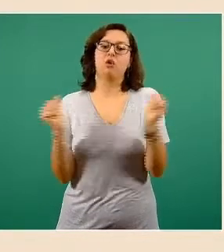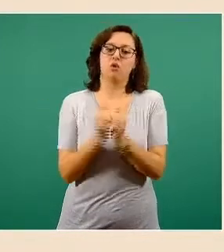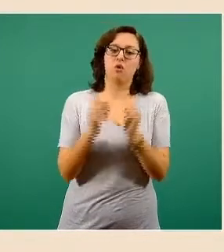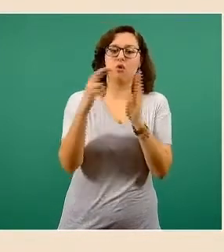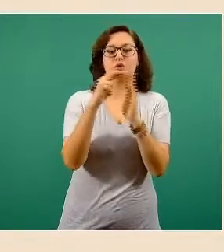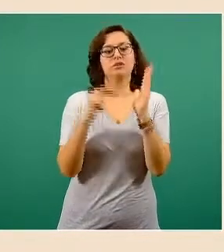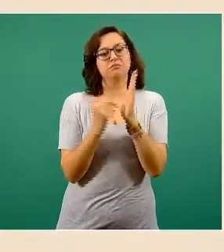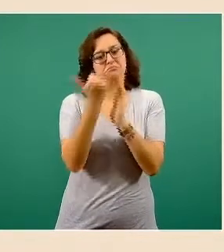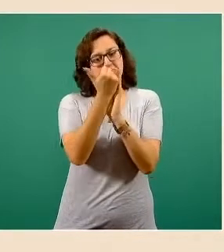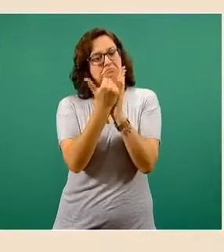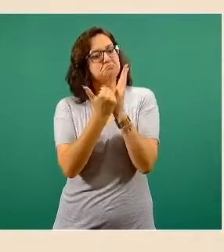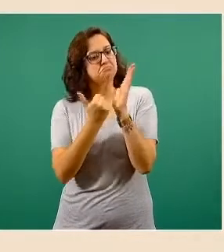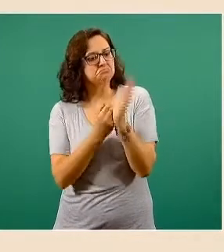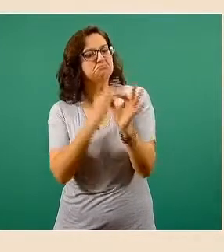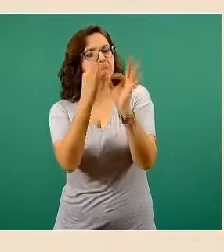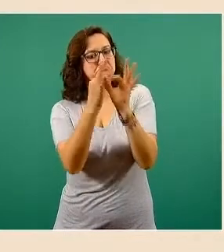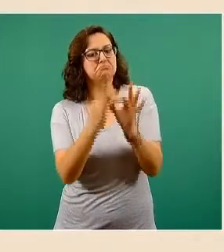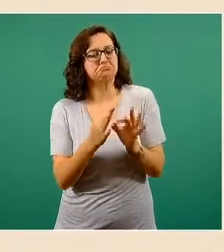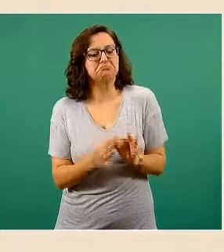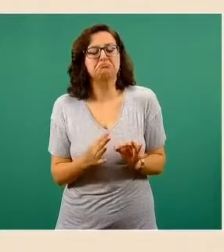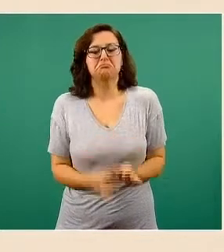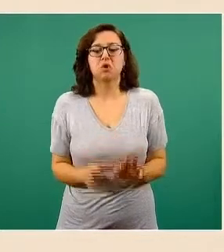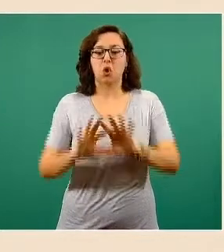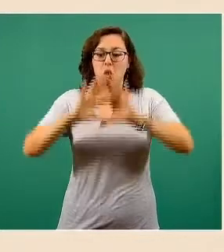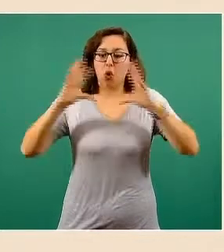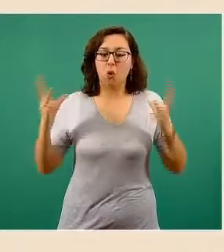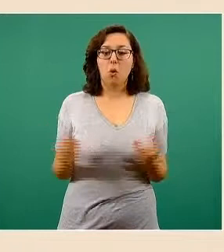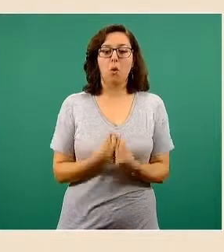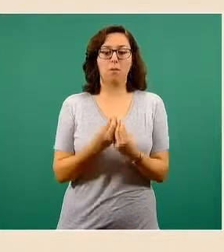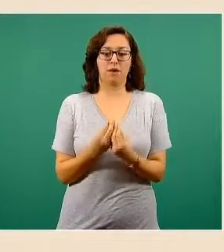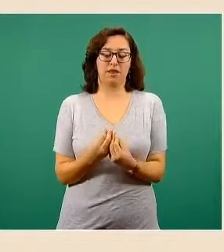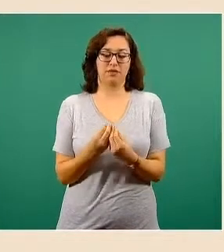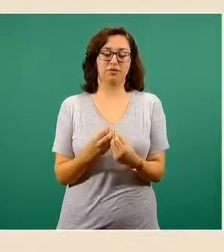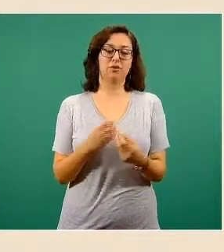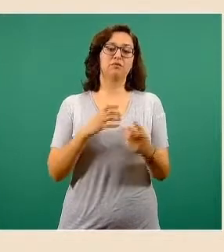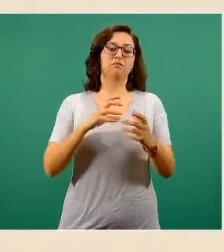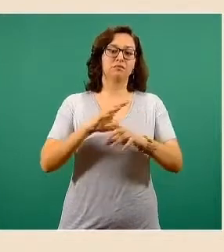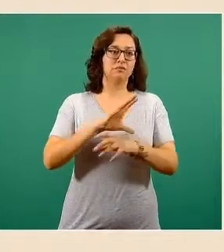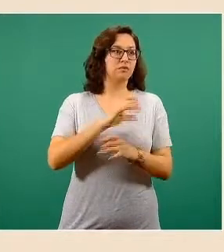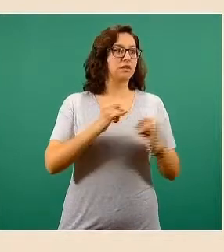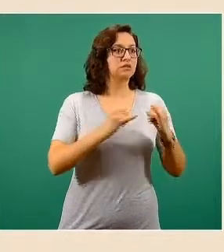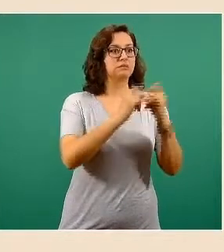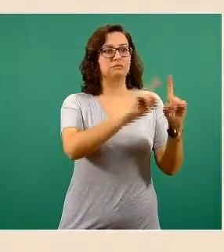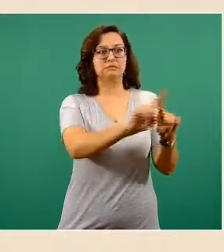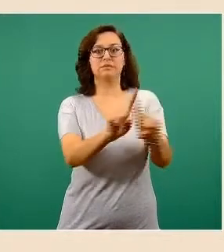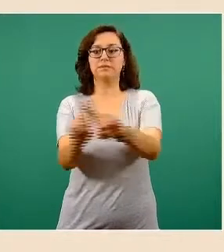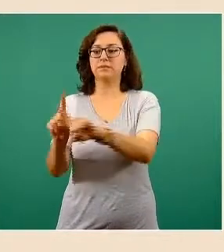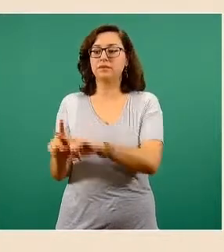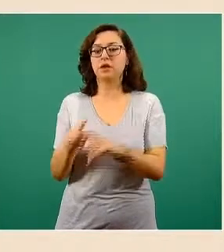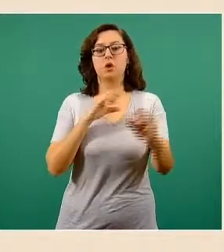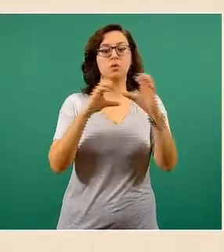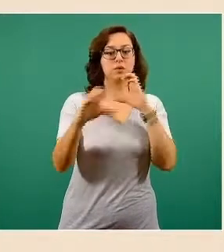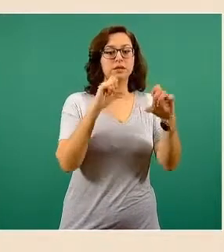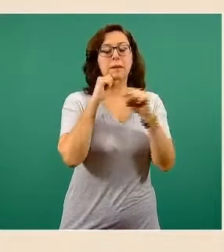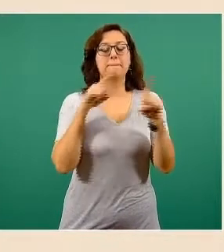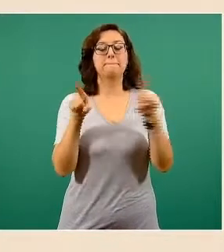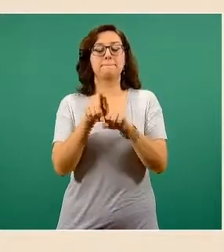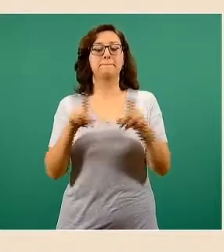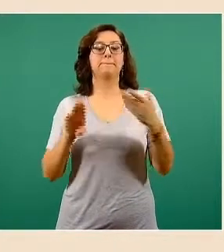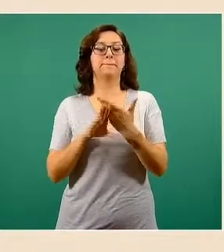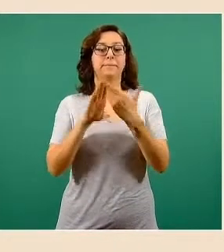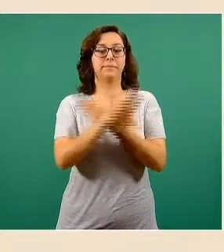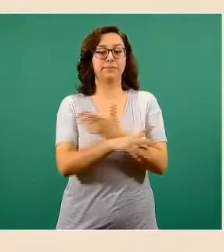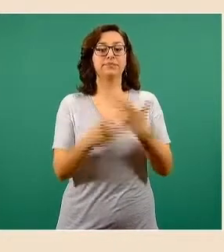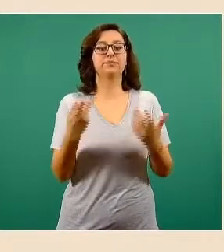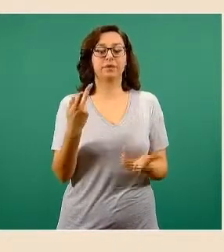instancias para que pueda haber una estrategia integral y no solamente de comunicación o de medidas de prevención, sino que